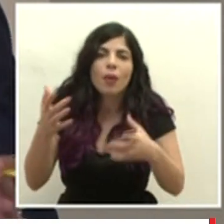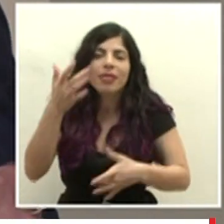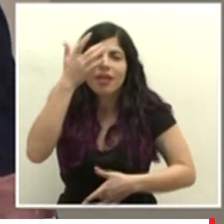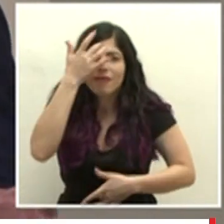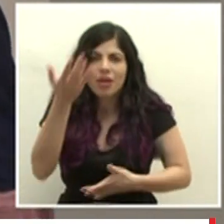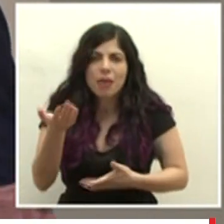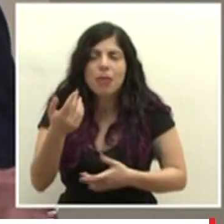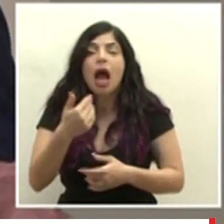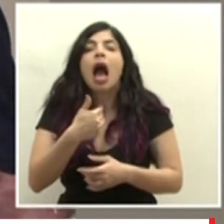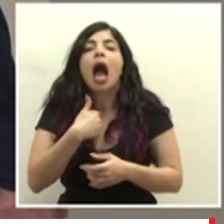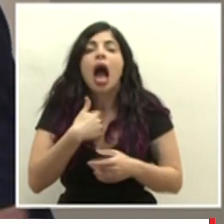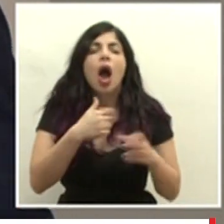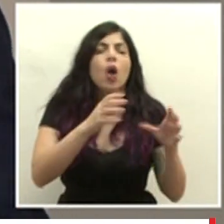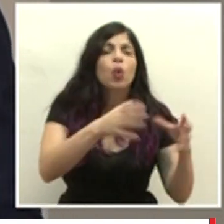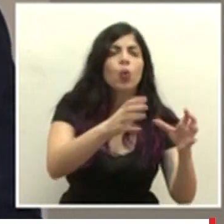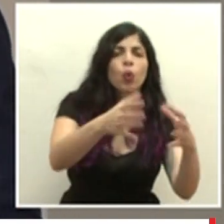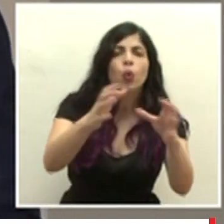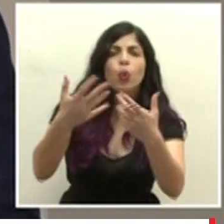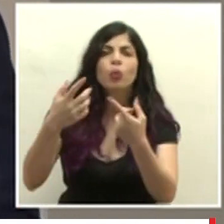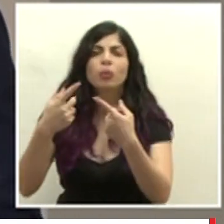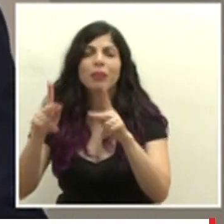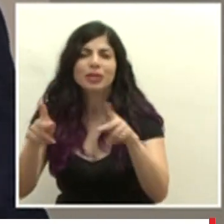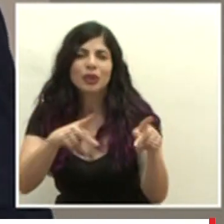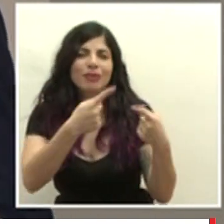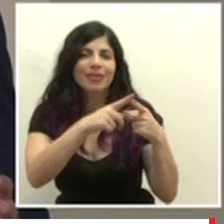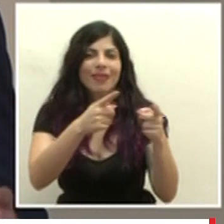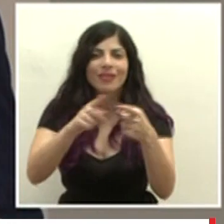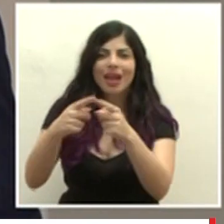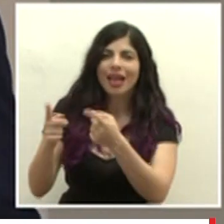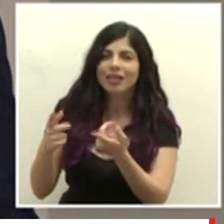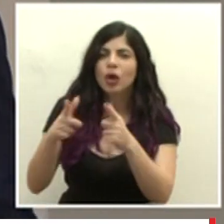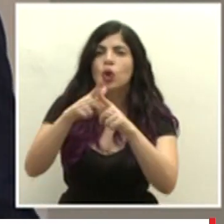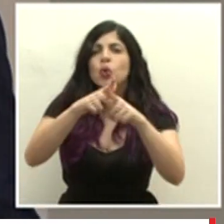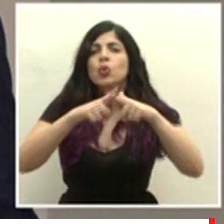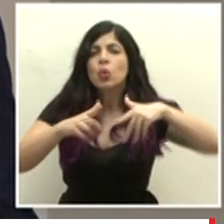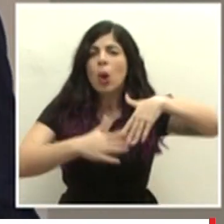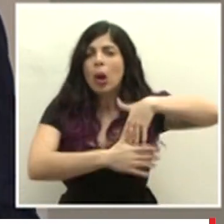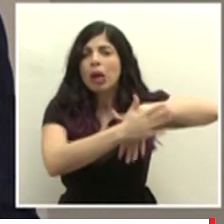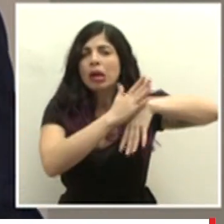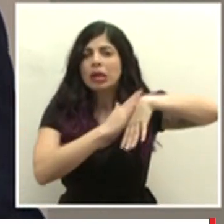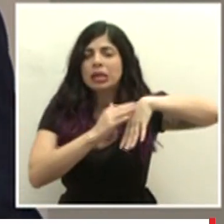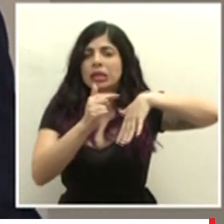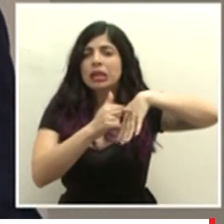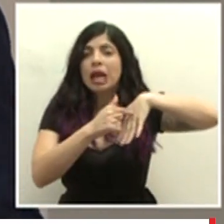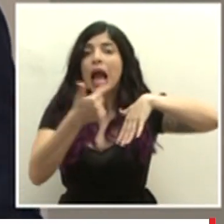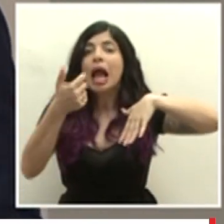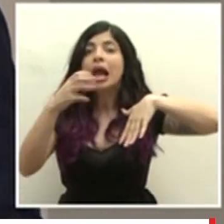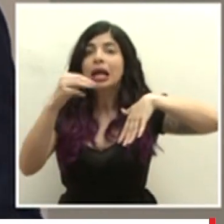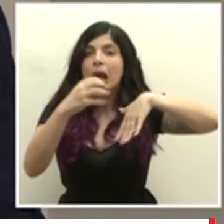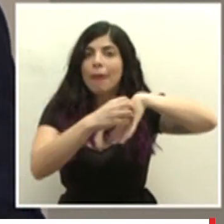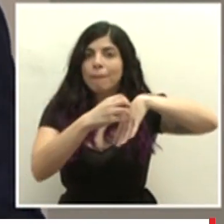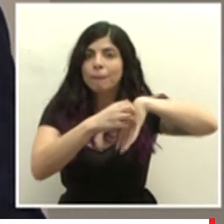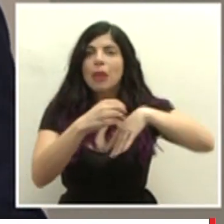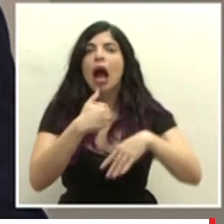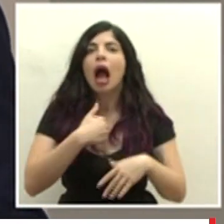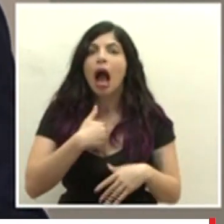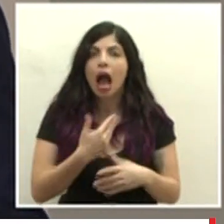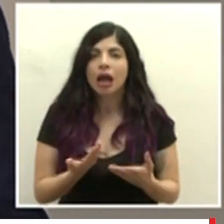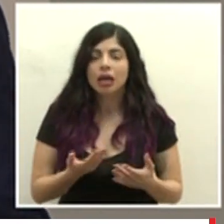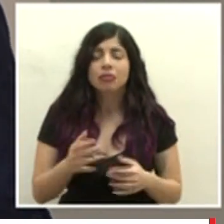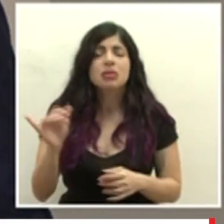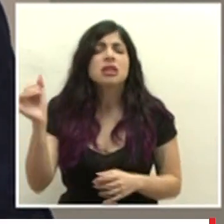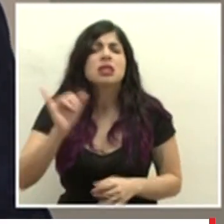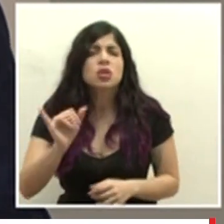han habido diferentes clústeres y conglomerados de personas en diferentes lugares, especialmente de la gran área metropolitana últimamente. Cuando